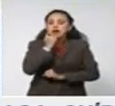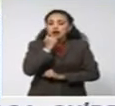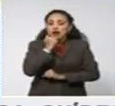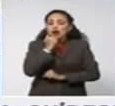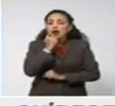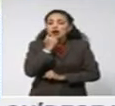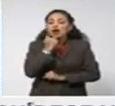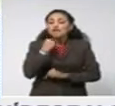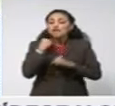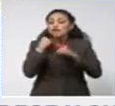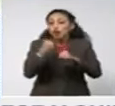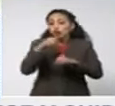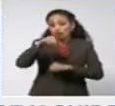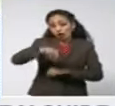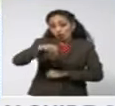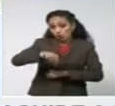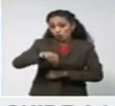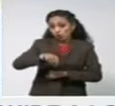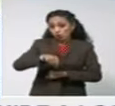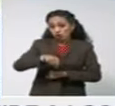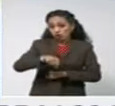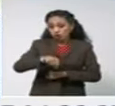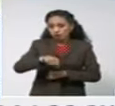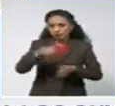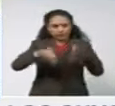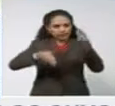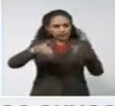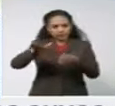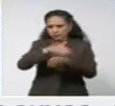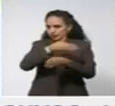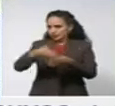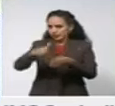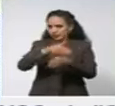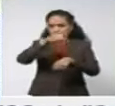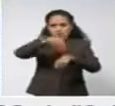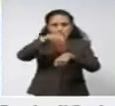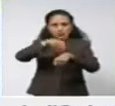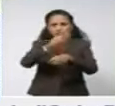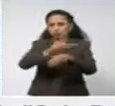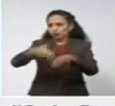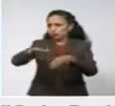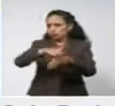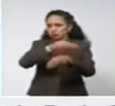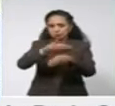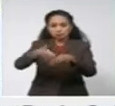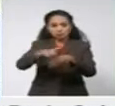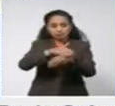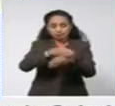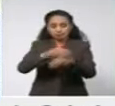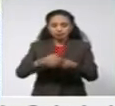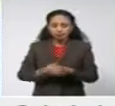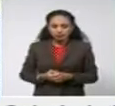mayor, están en fases diferentes, en momentos diferentes, y es donde se trabaja muy